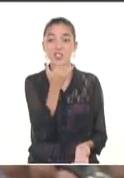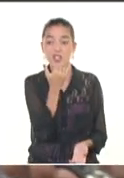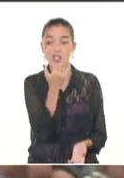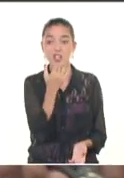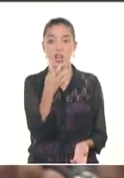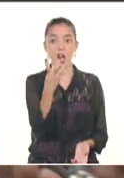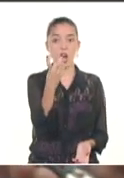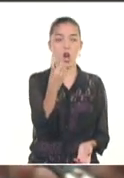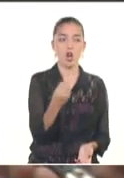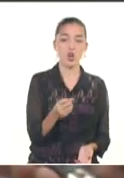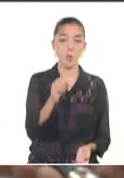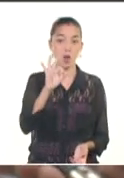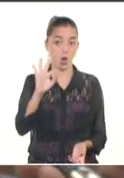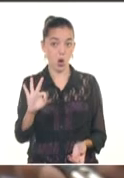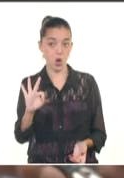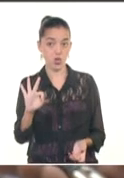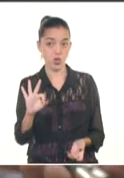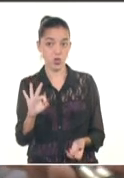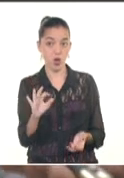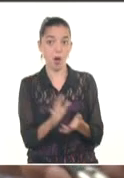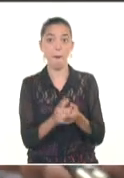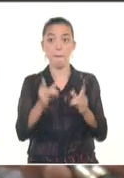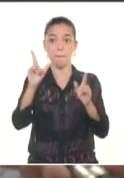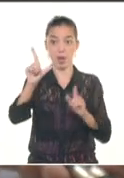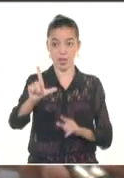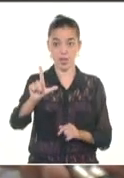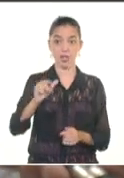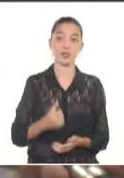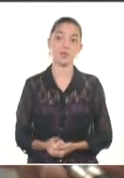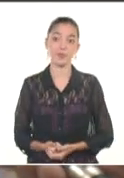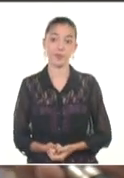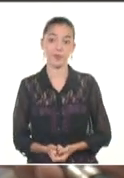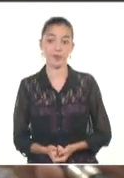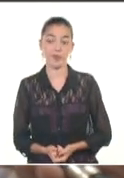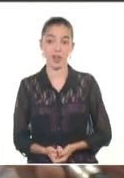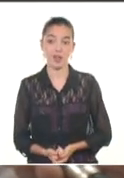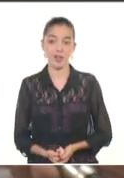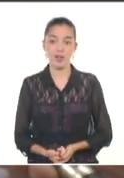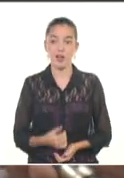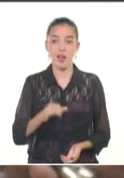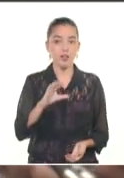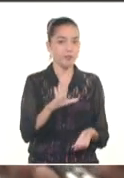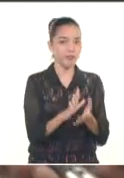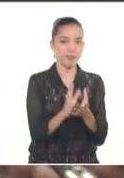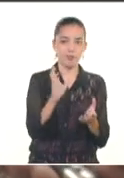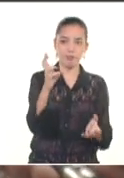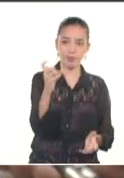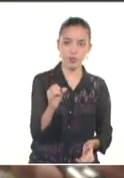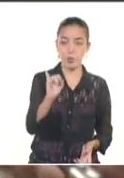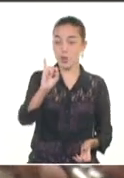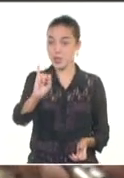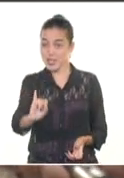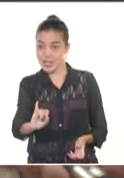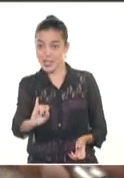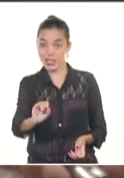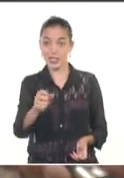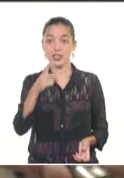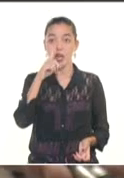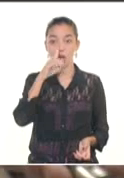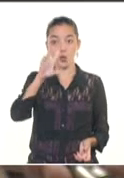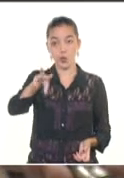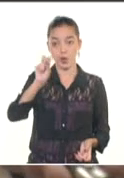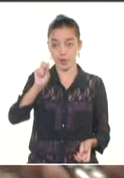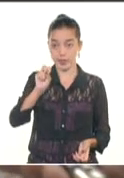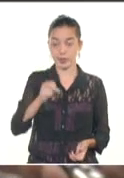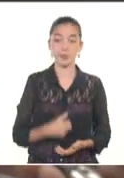salió recientemente, y la unidad número 6 de la termoeléctrica de Novita, que es para el inicio de la semana que viene, y hemos explicado que la unidad número 5 de la termoeléctrica de